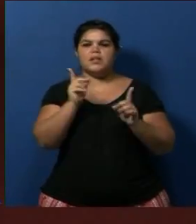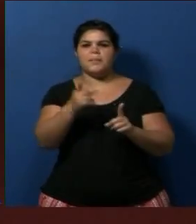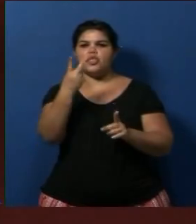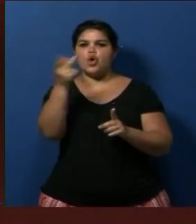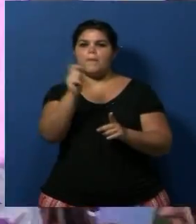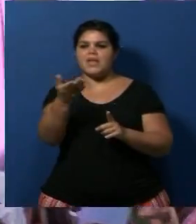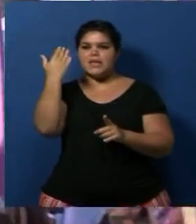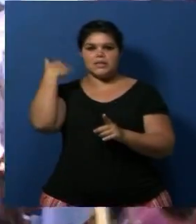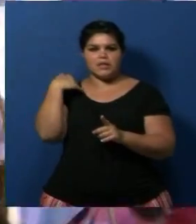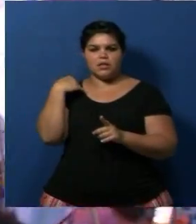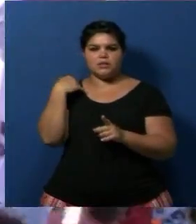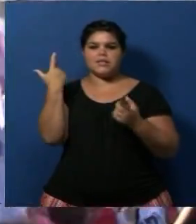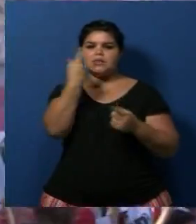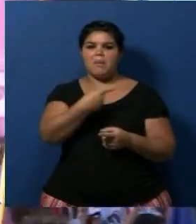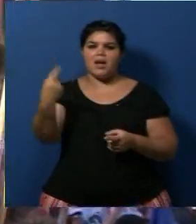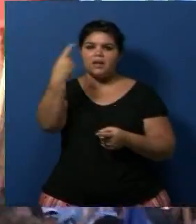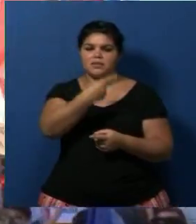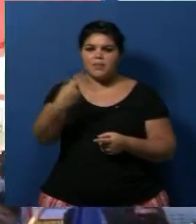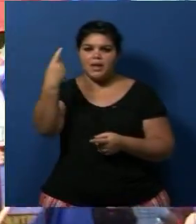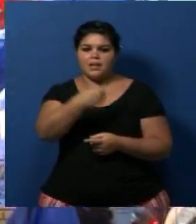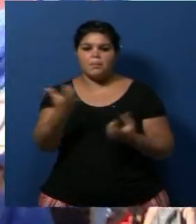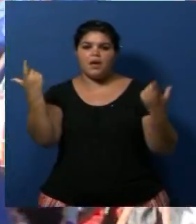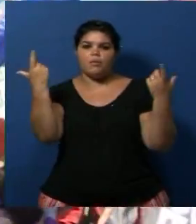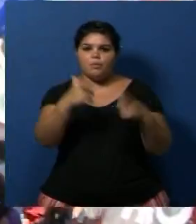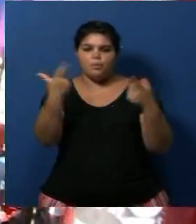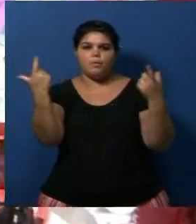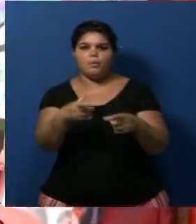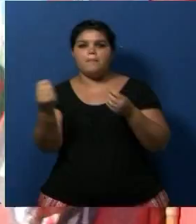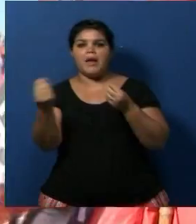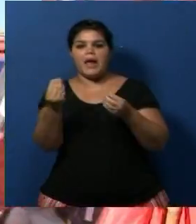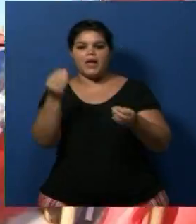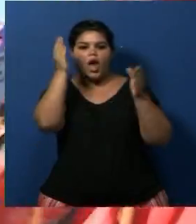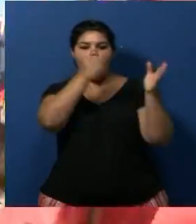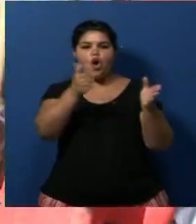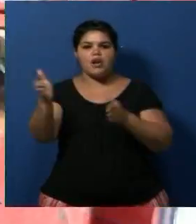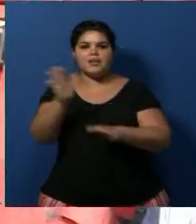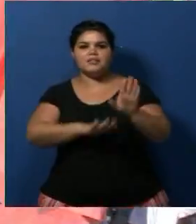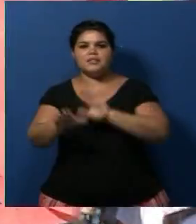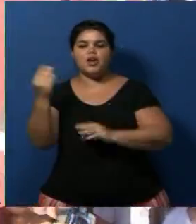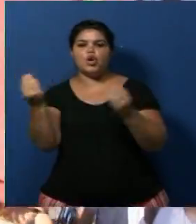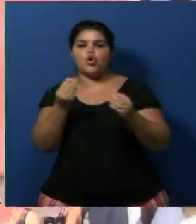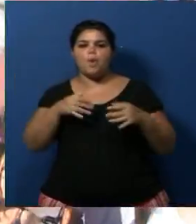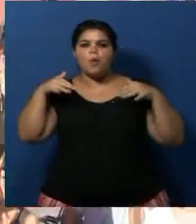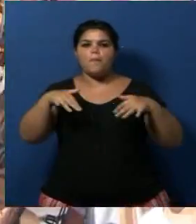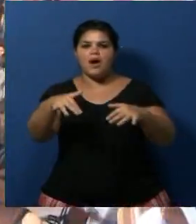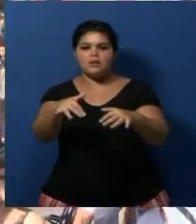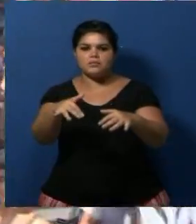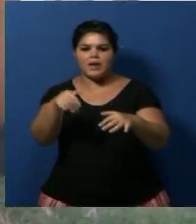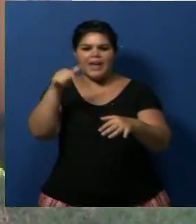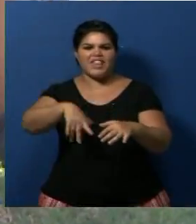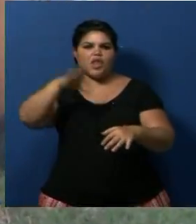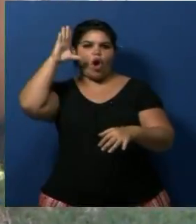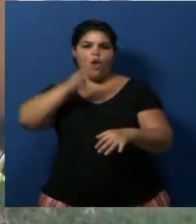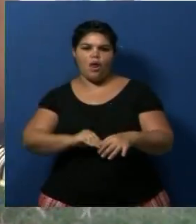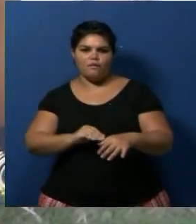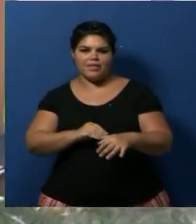viene juntando todas las semanas para organizar esta marcha, que sin duda fue una marcha que no vamos a olvidar, porque